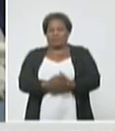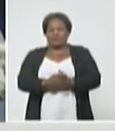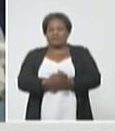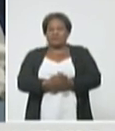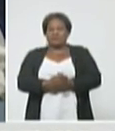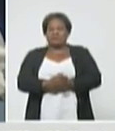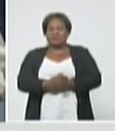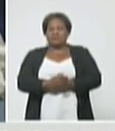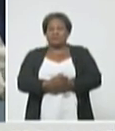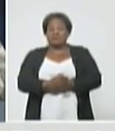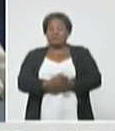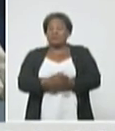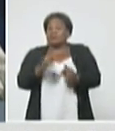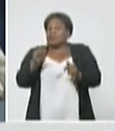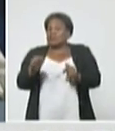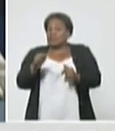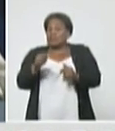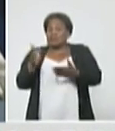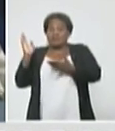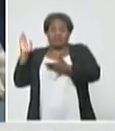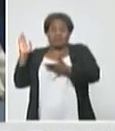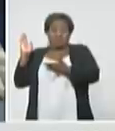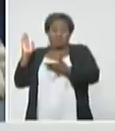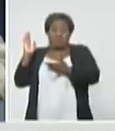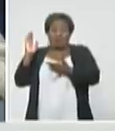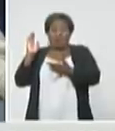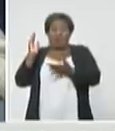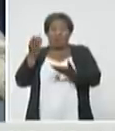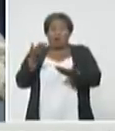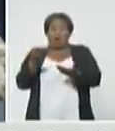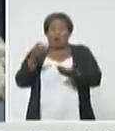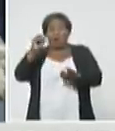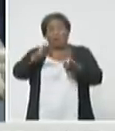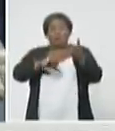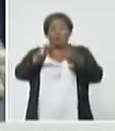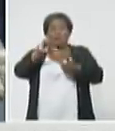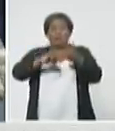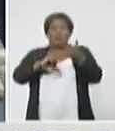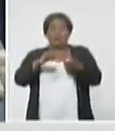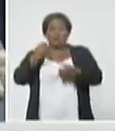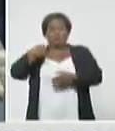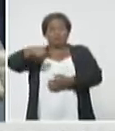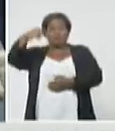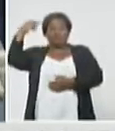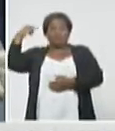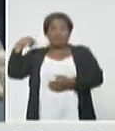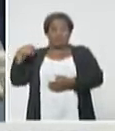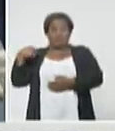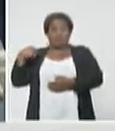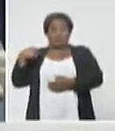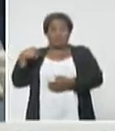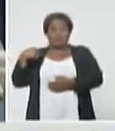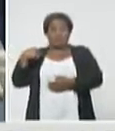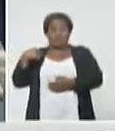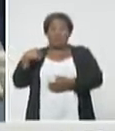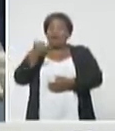Con este comportamiento de la incidencia del día de ayer, pues la tasa de casos confirmados por